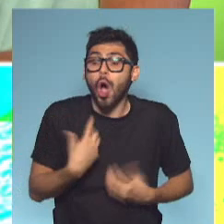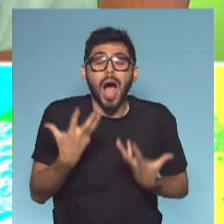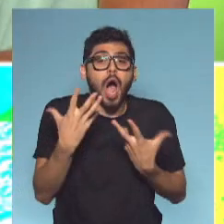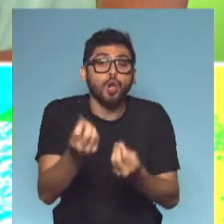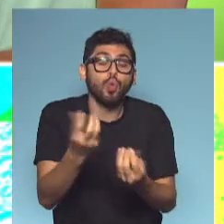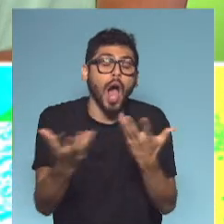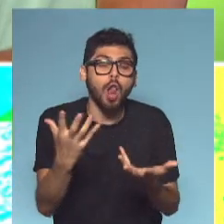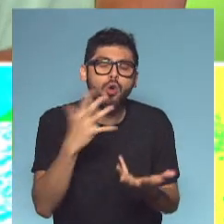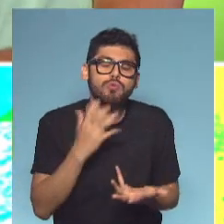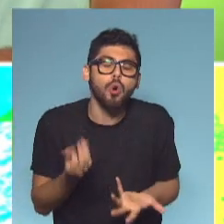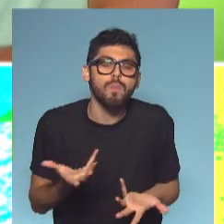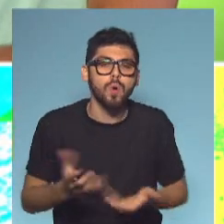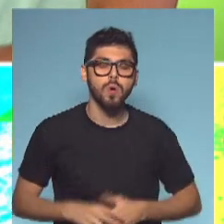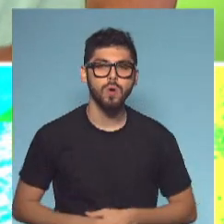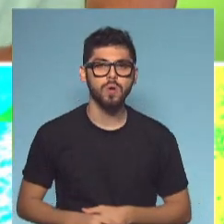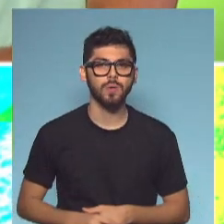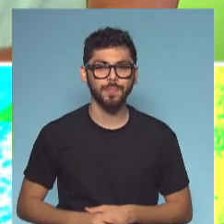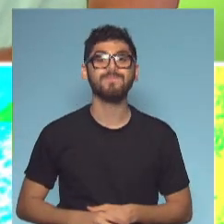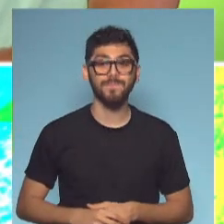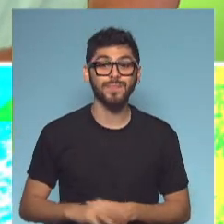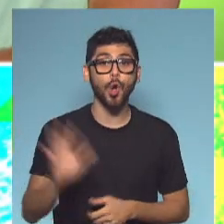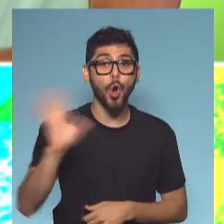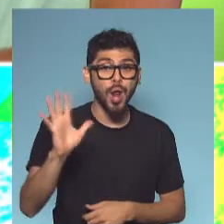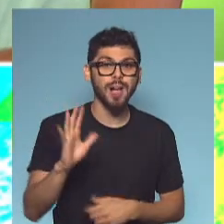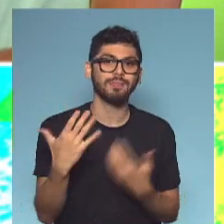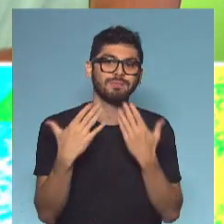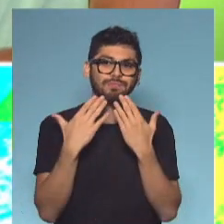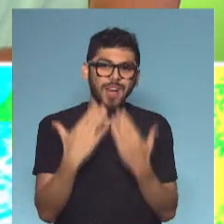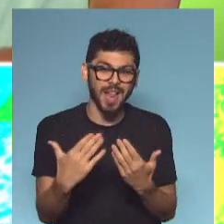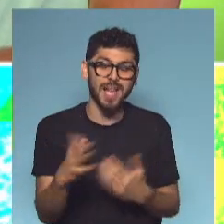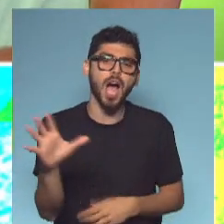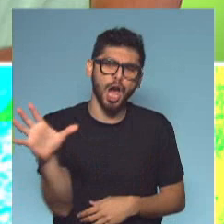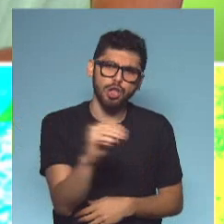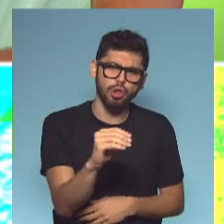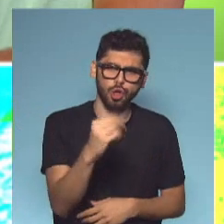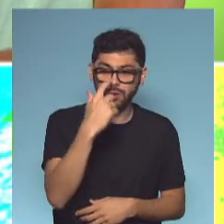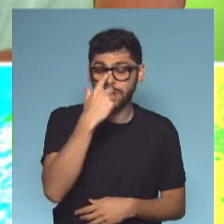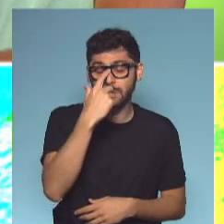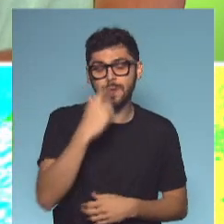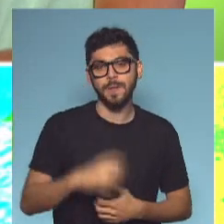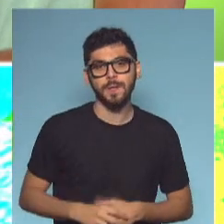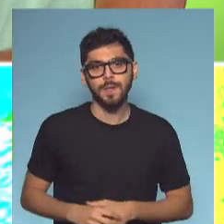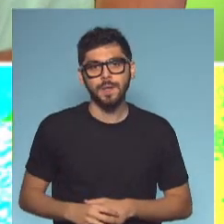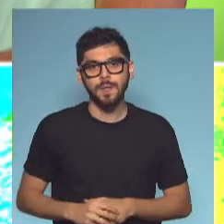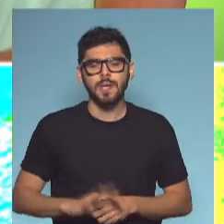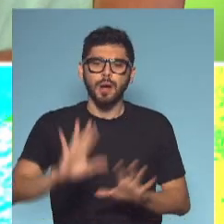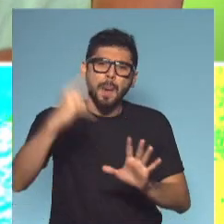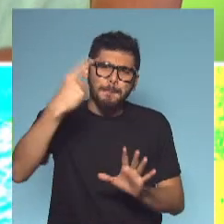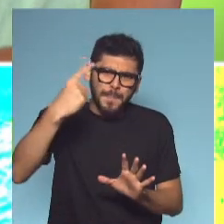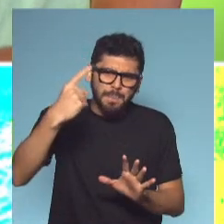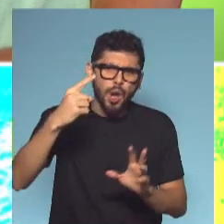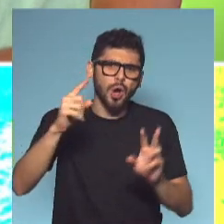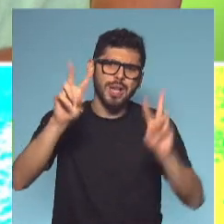ayudarte. Sí, hola, muchísimas gracias a todos también. Y pues la verdad, primero voy a empezar por lo